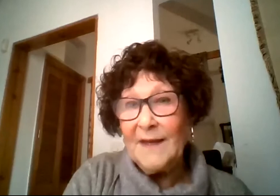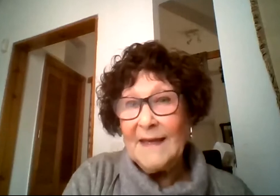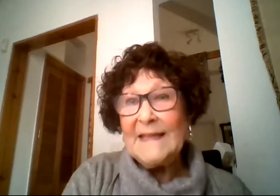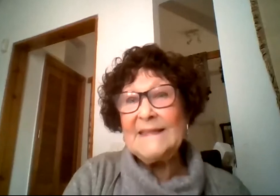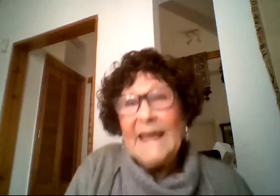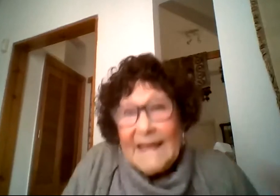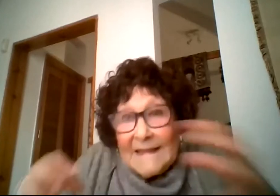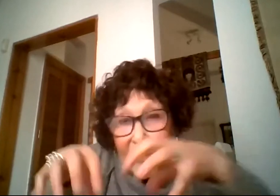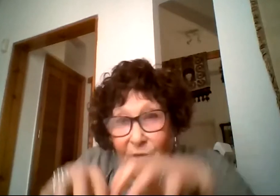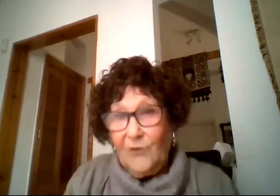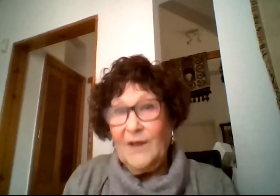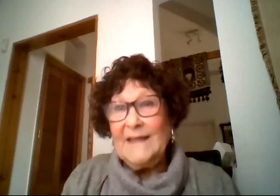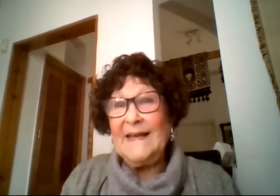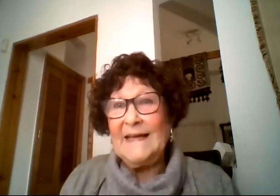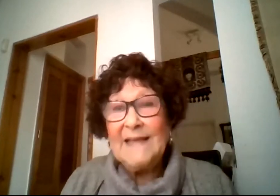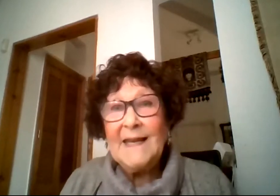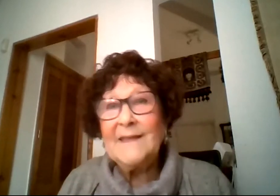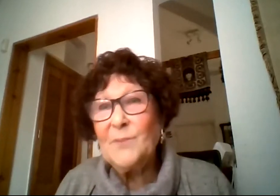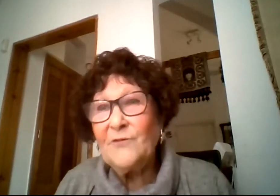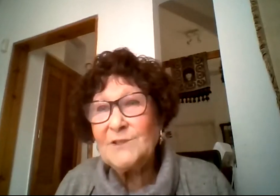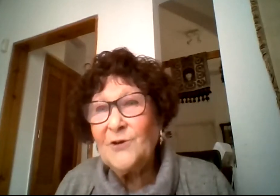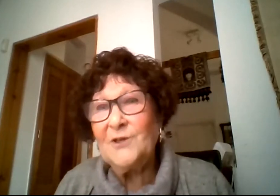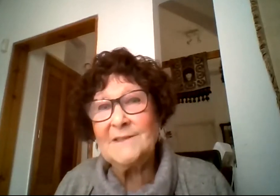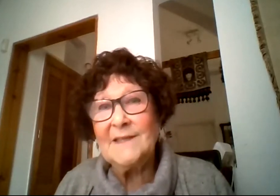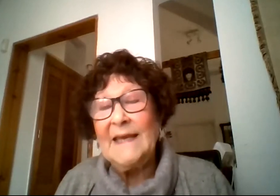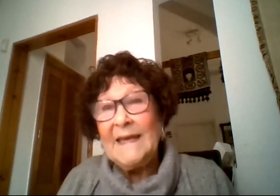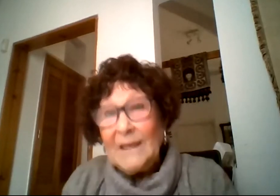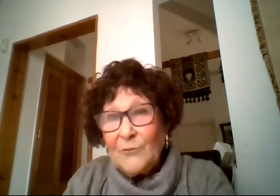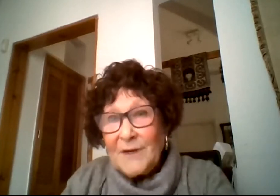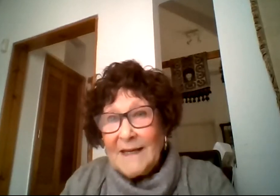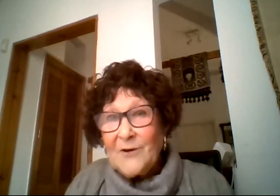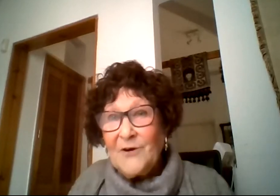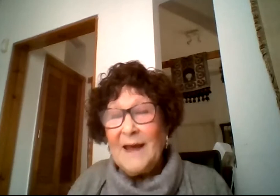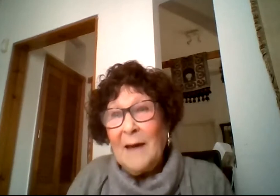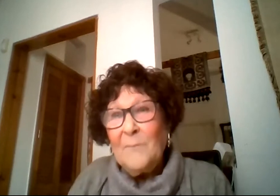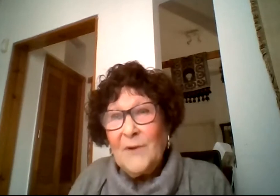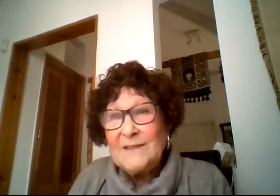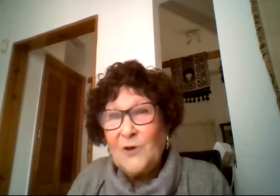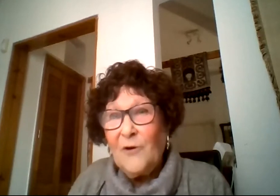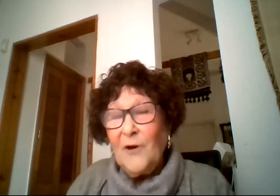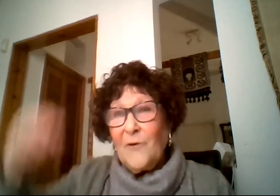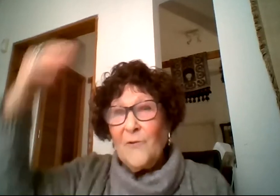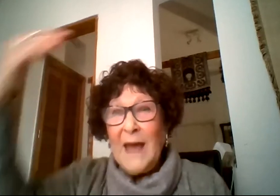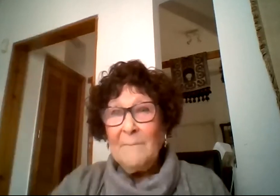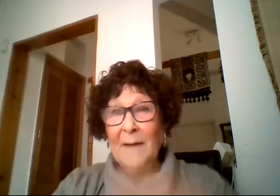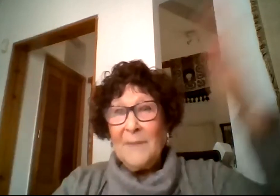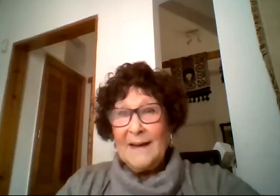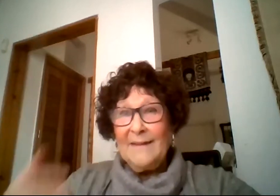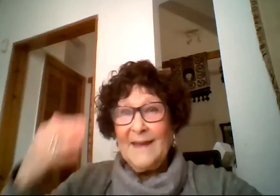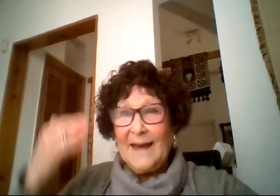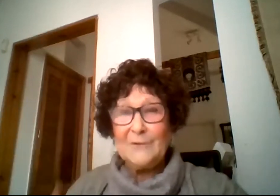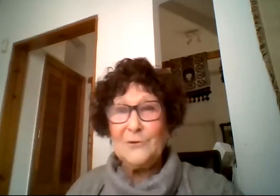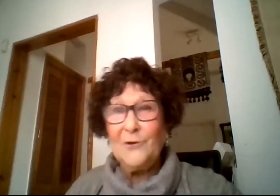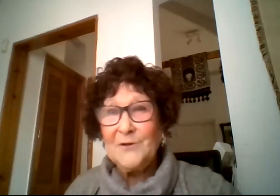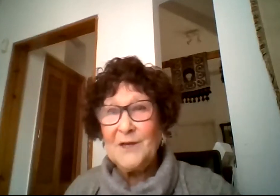instituto? Dentro de la sala de profesores, en un rincón han puesto unas mamparas